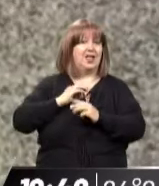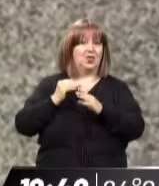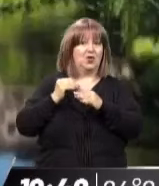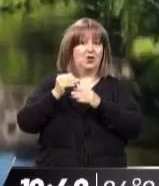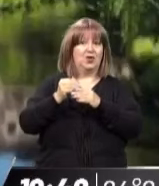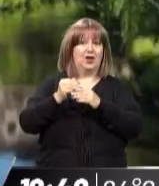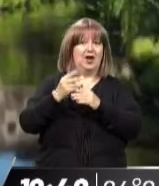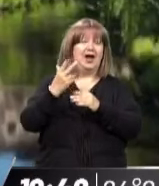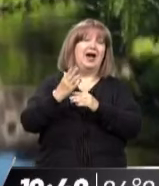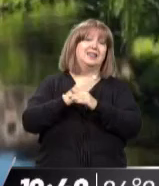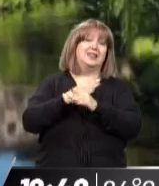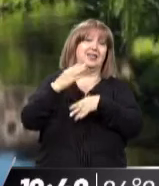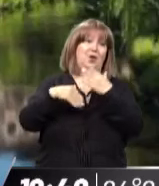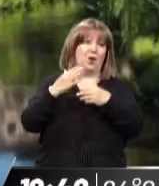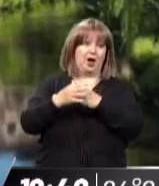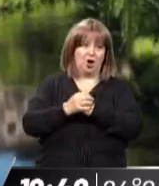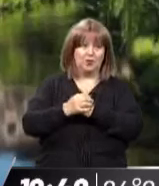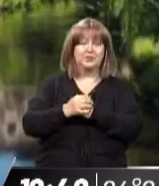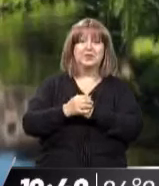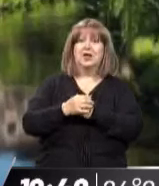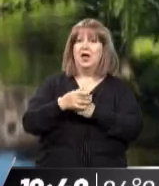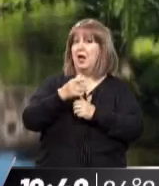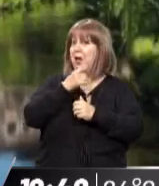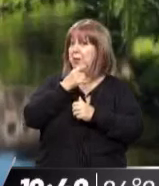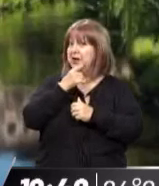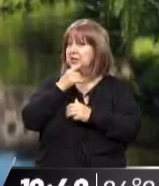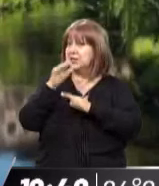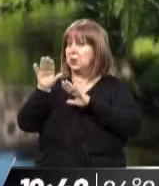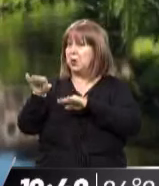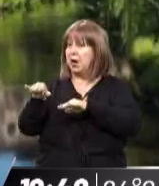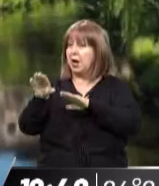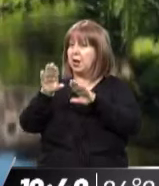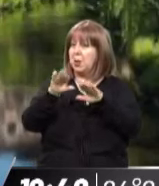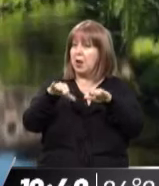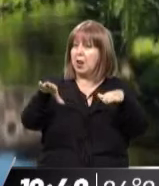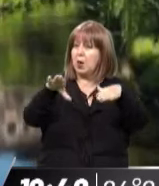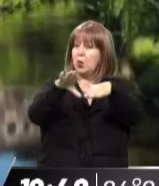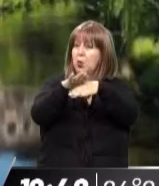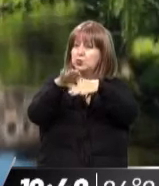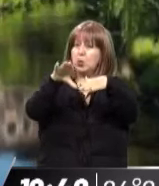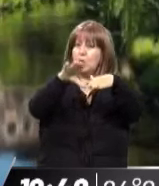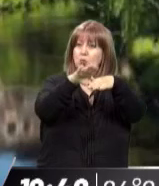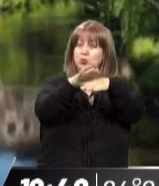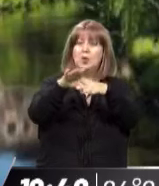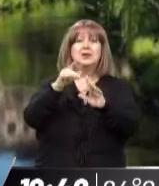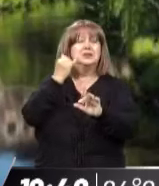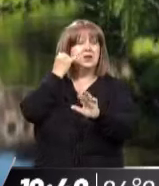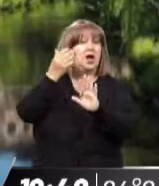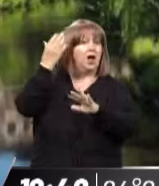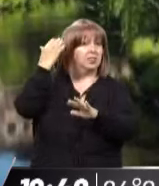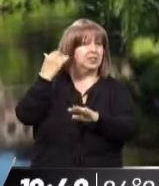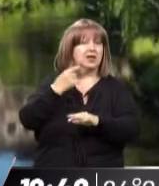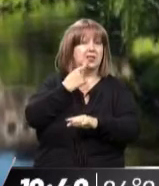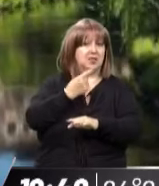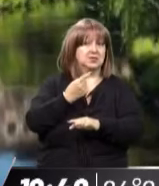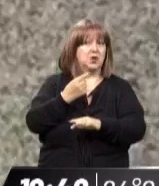que se jugara este mundial de fútbol es la demostración para muchos de los que han empezado a promover esto de que la frase estaba escrita desde antes de